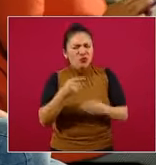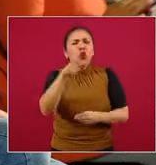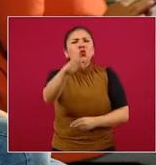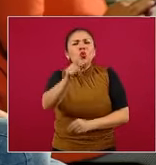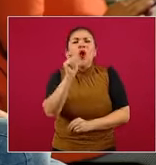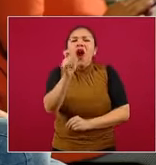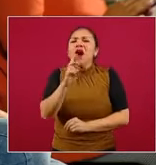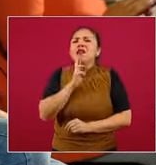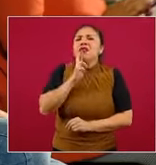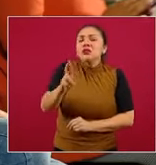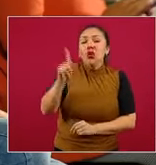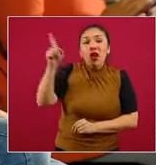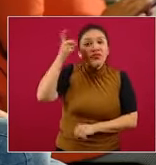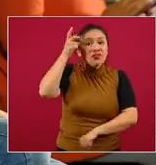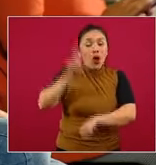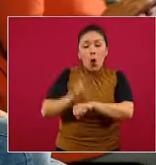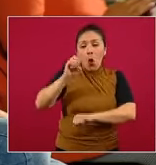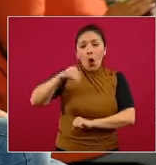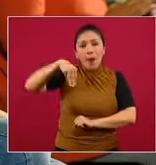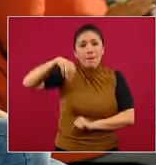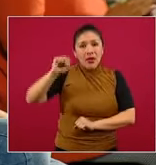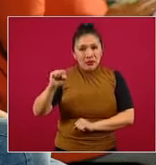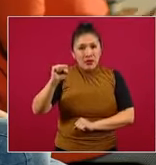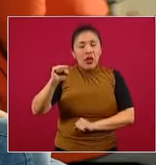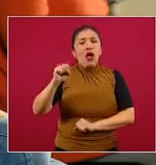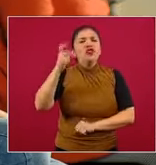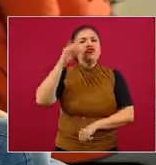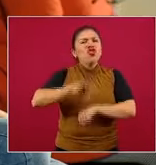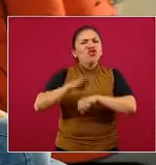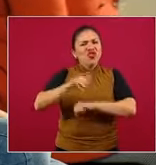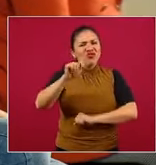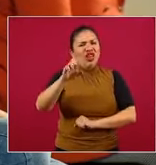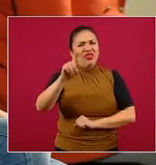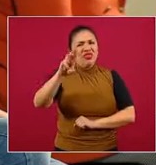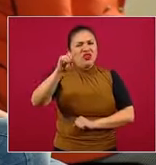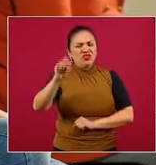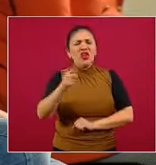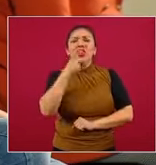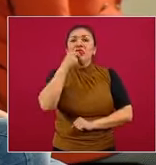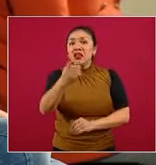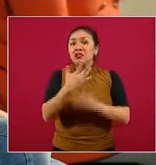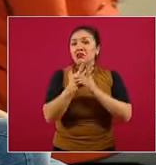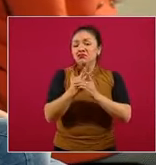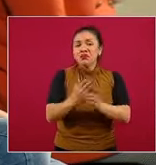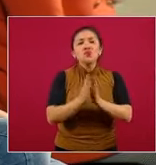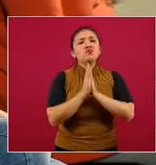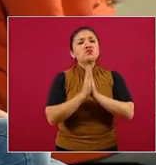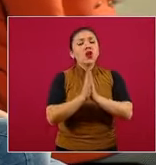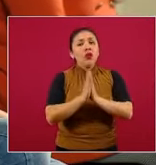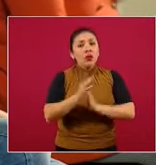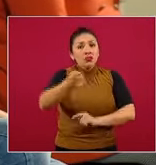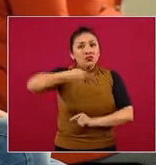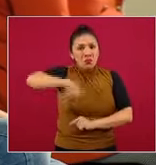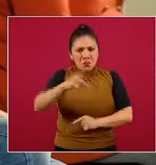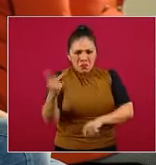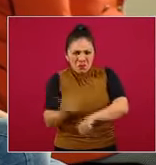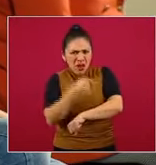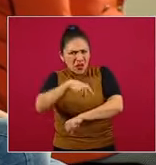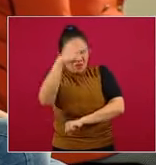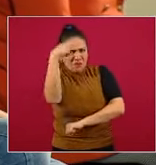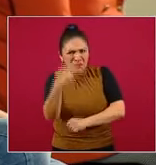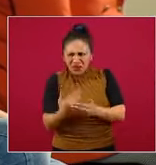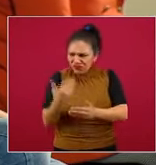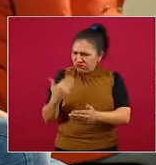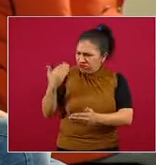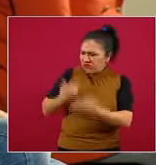responde al director de la OMS, al doctor Tedros, quien ha dicho que, pues ha pedido que lo que está sucediendo en México en las